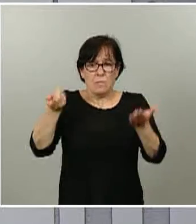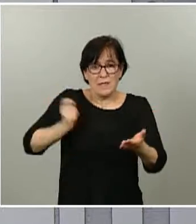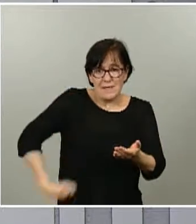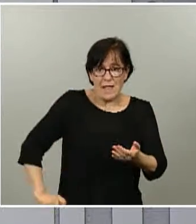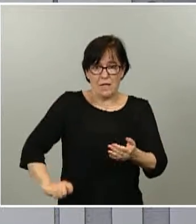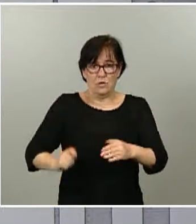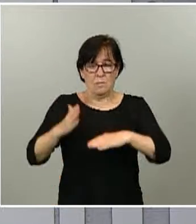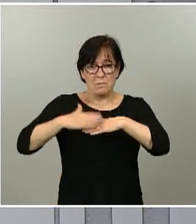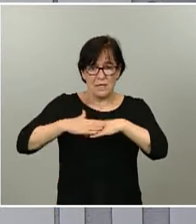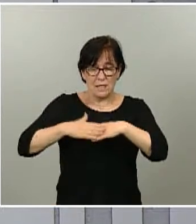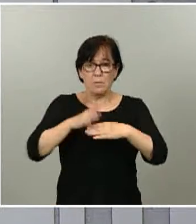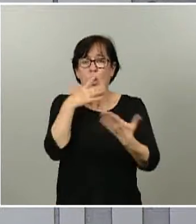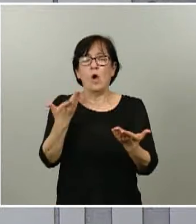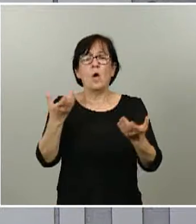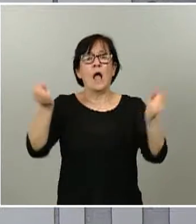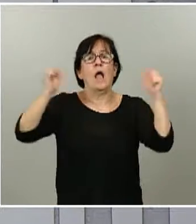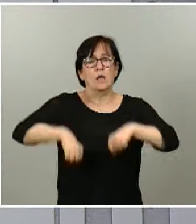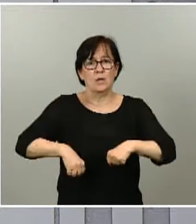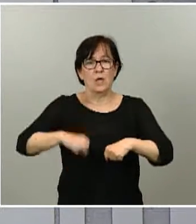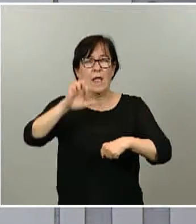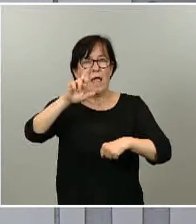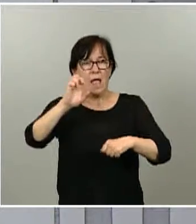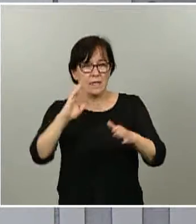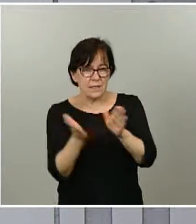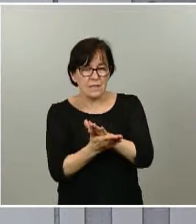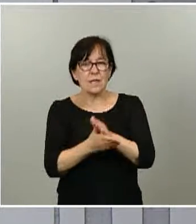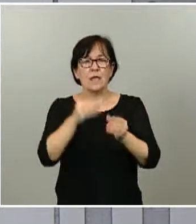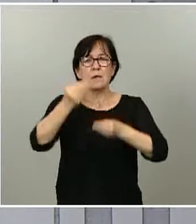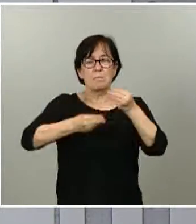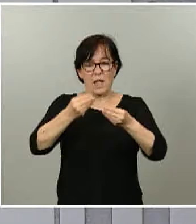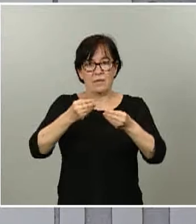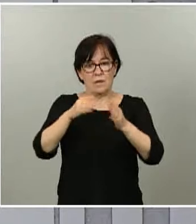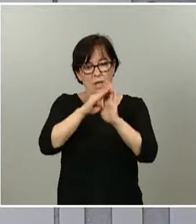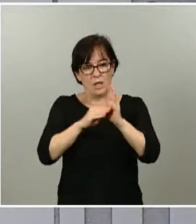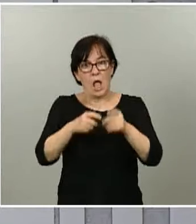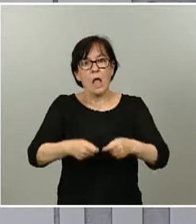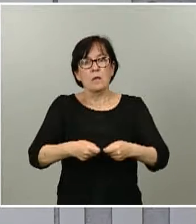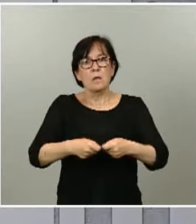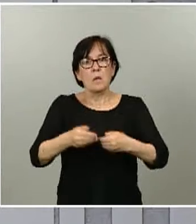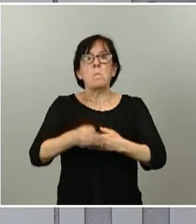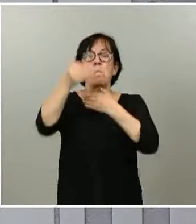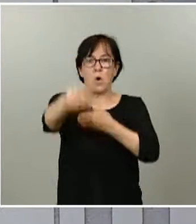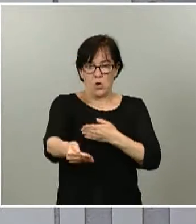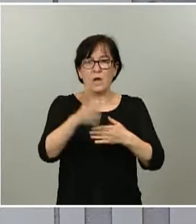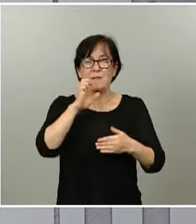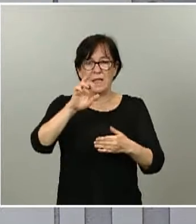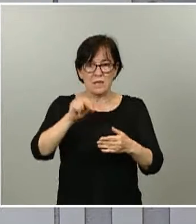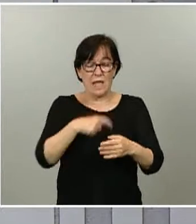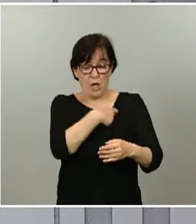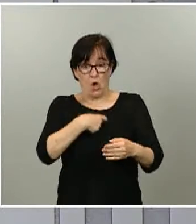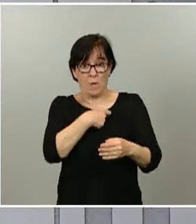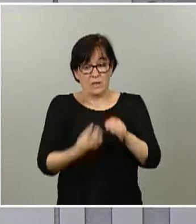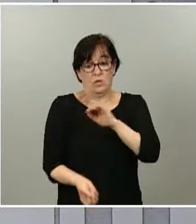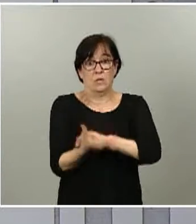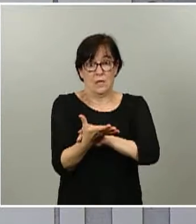en el acuerdo para los ERTE, para el establecimiento de los ERTE y para la prórroga de esos ERTE, incluso la comisión que se ha creado para